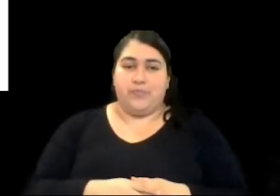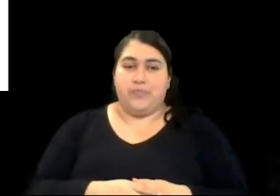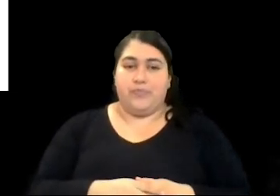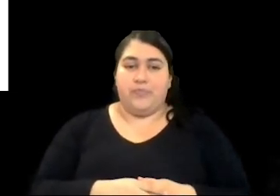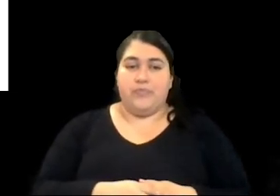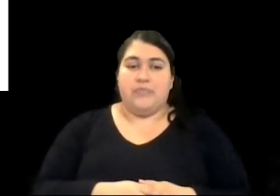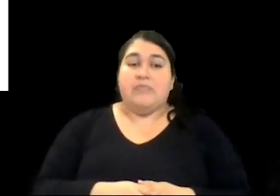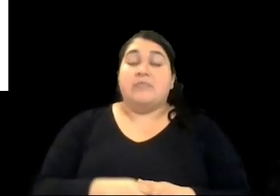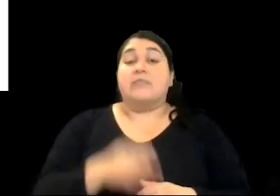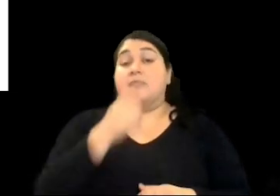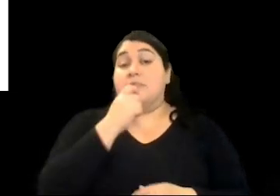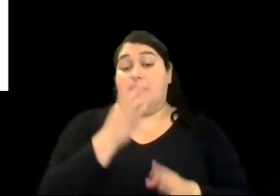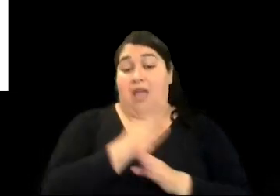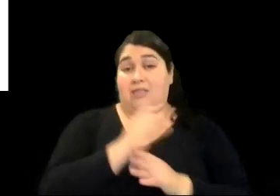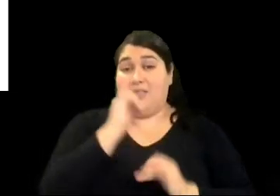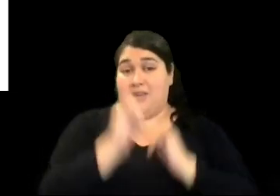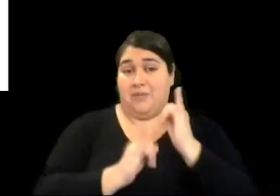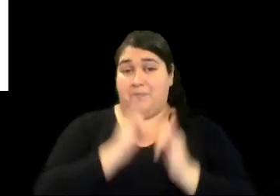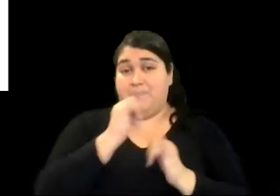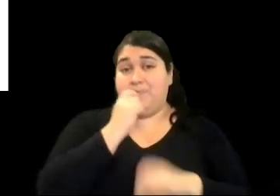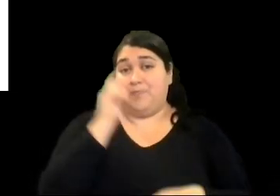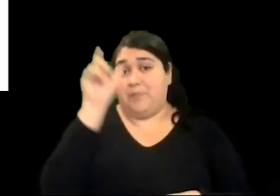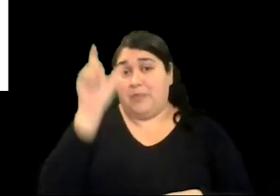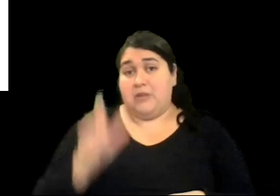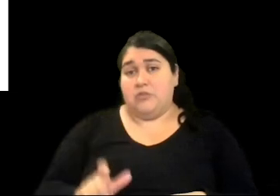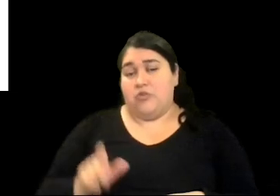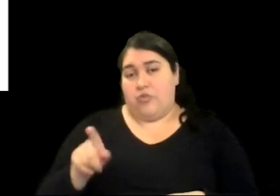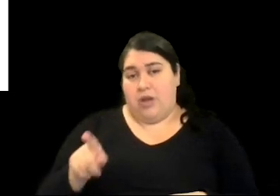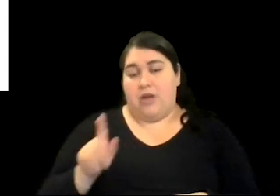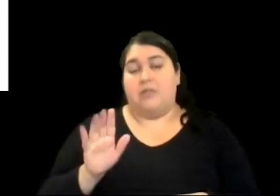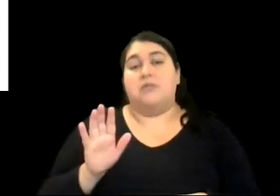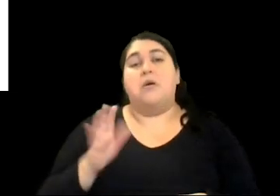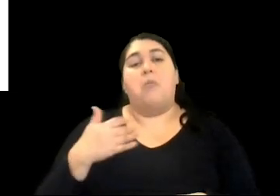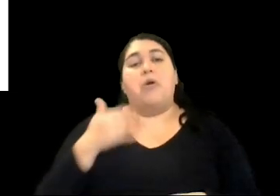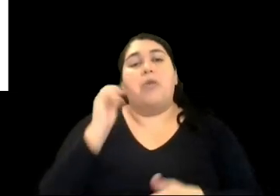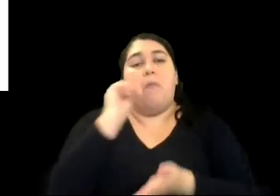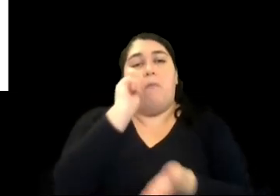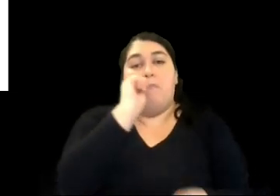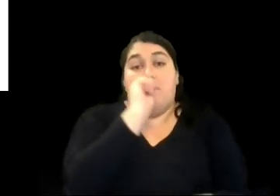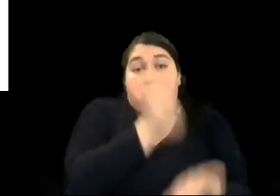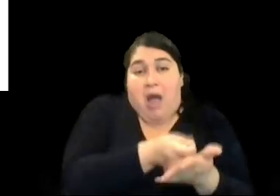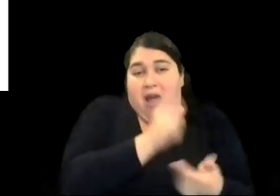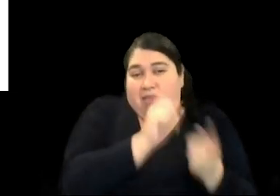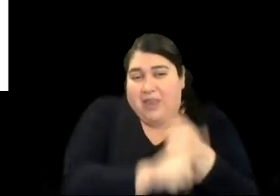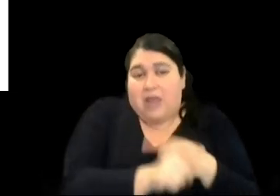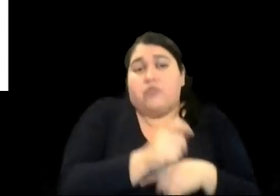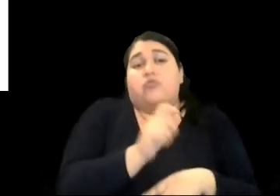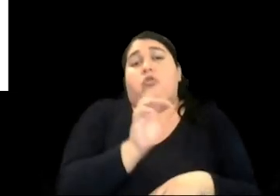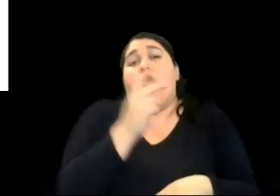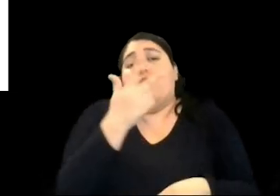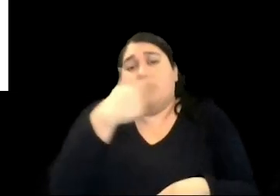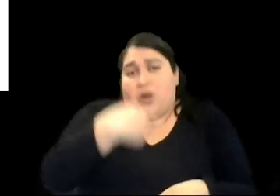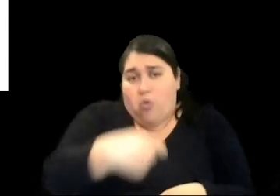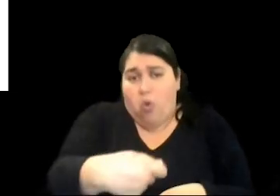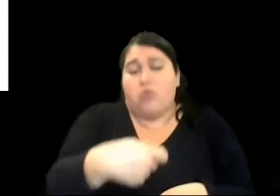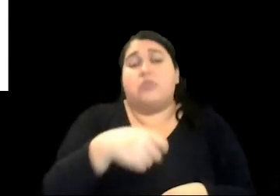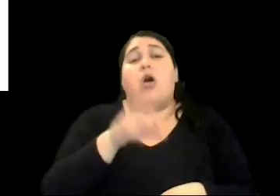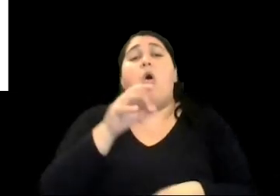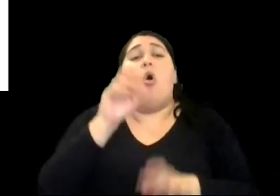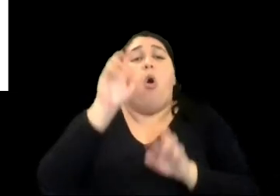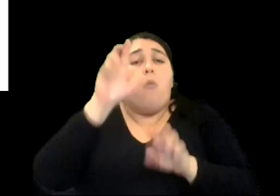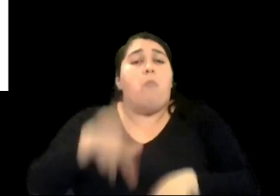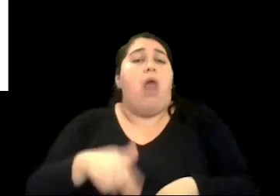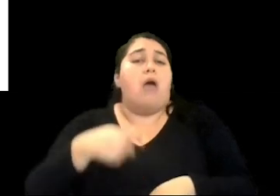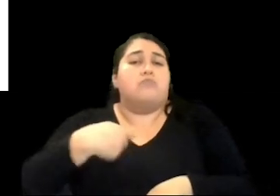Nosotros dijimos entonces que el contribuyente puede pagar al contado, pagar hasta 3 cuotas, o puede utilizar un plan de facilidades según